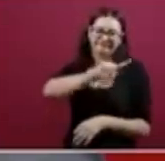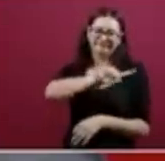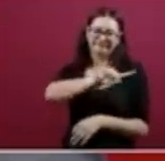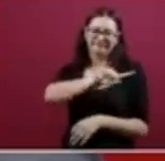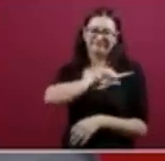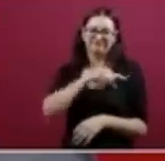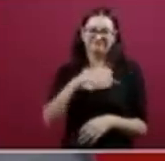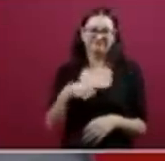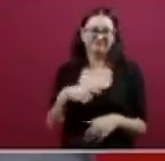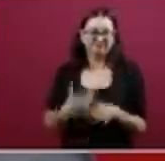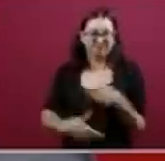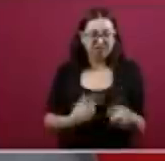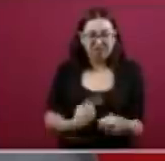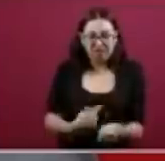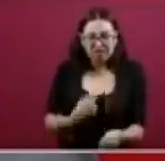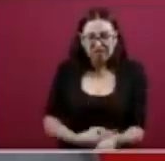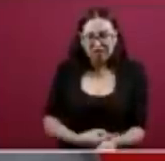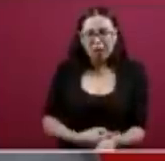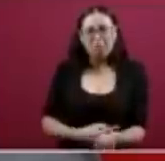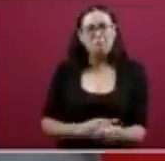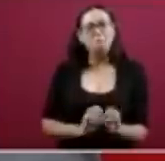no se enferma uno,